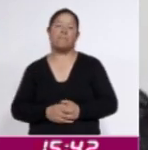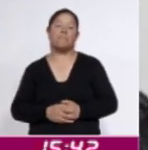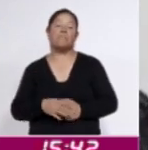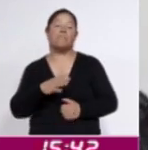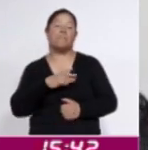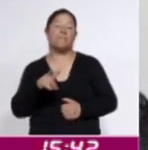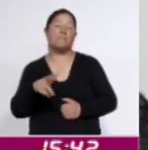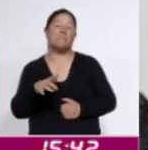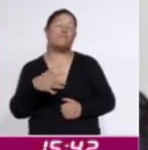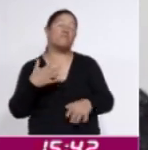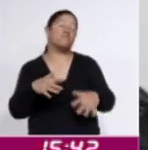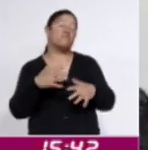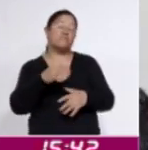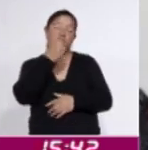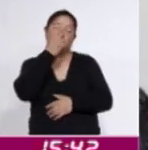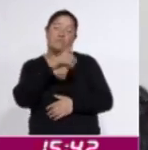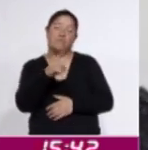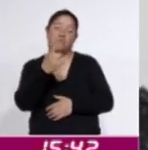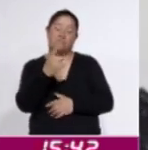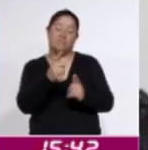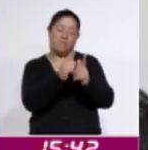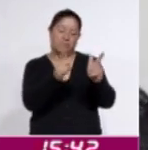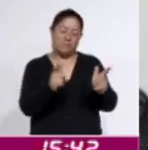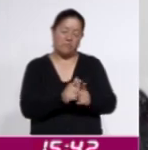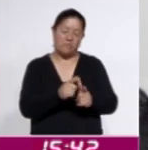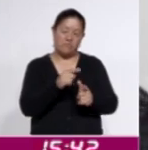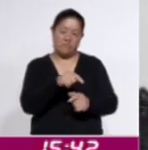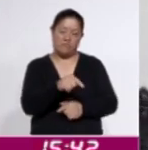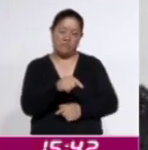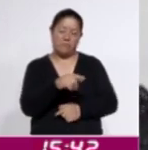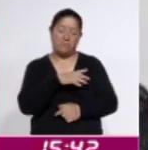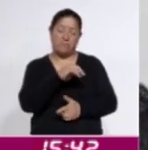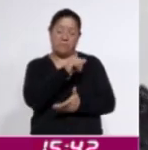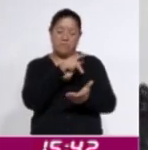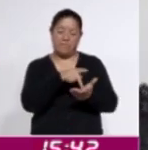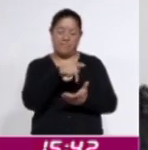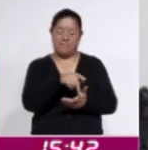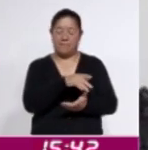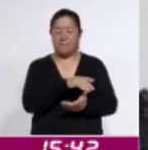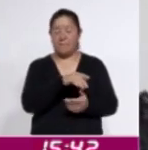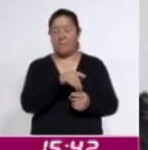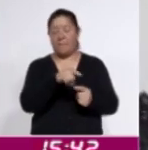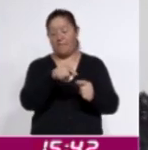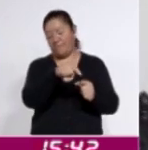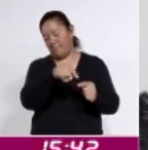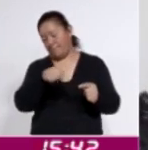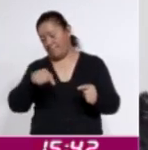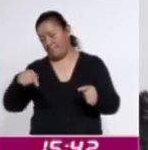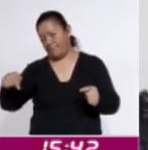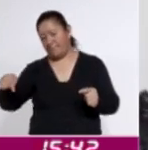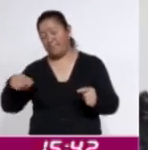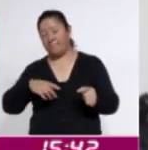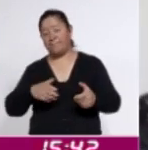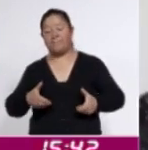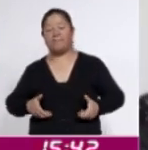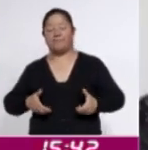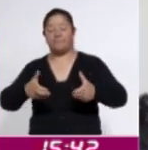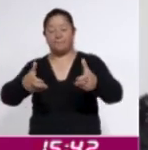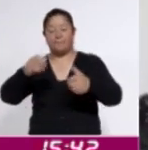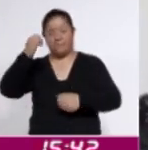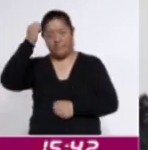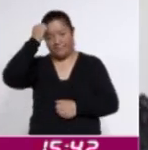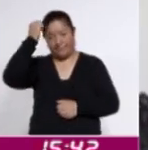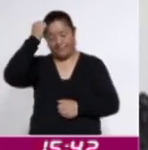peregrinaciones a pie. Un grupo que sale de la zona de Apizaco y que recorre la carretera que va rumbo a Texcoco